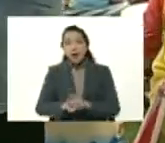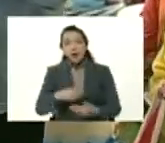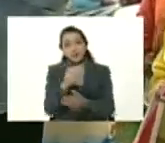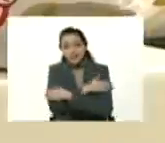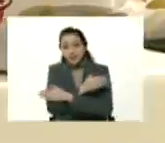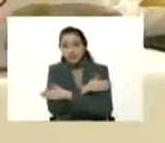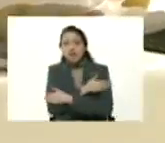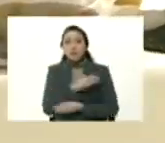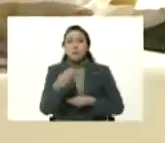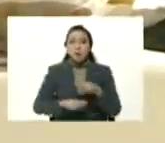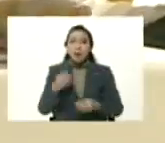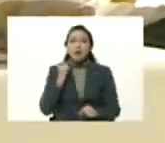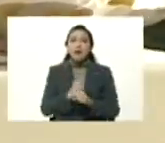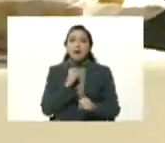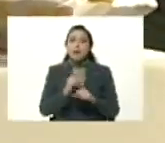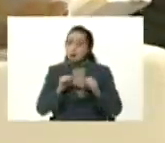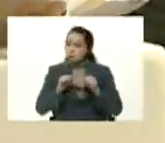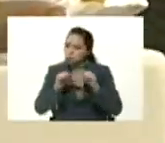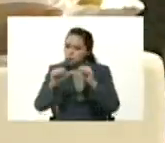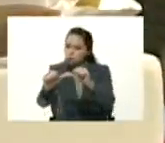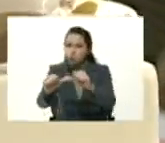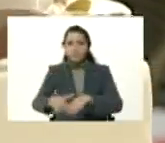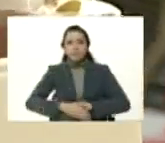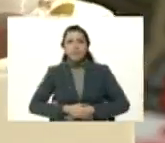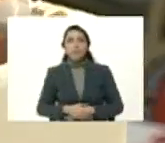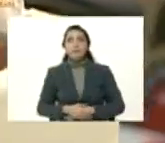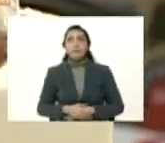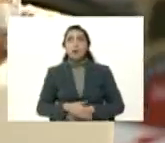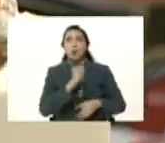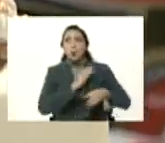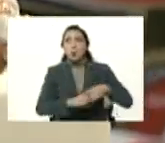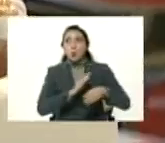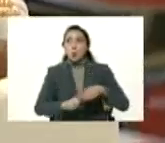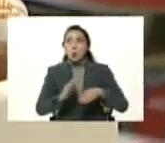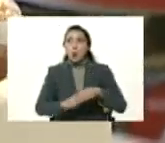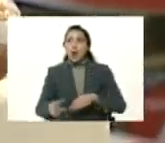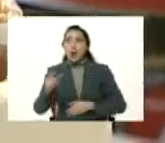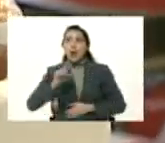hay que seguir trabajando. Mortadela de pollo. Mortadela de pollo.